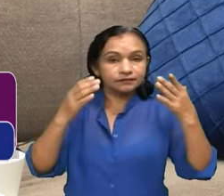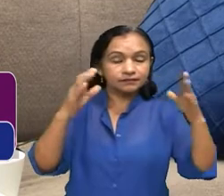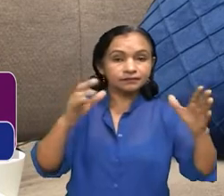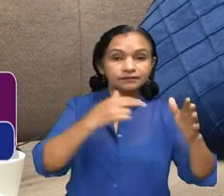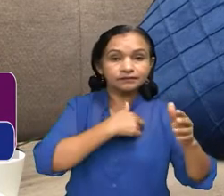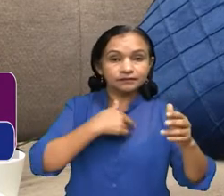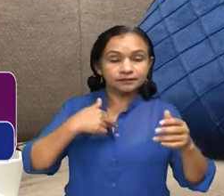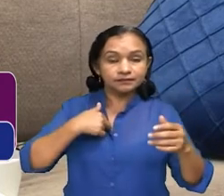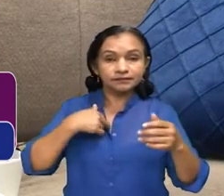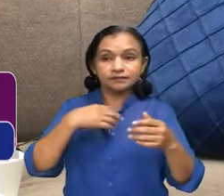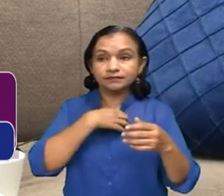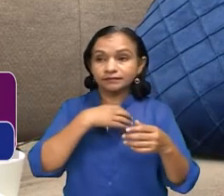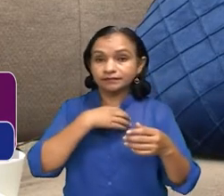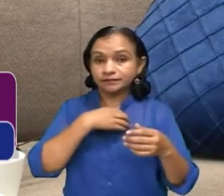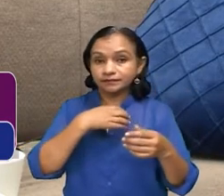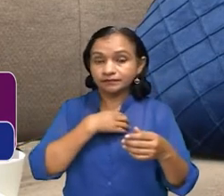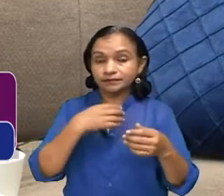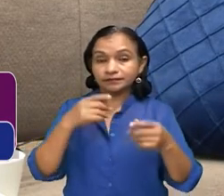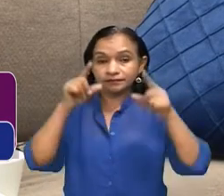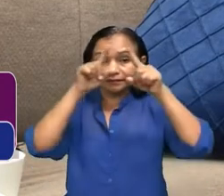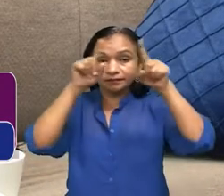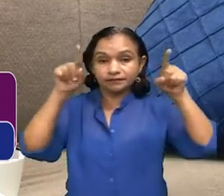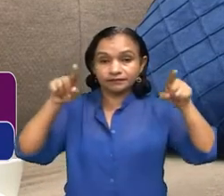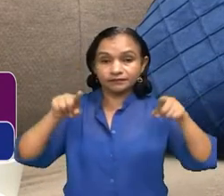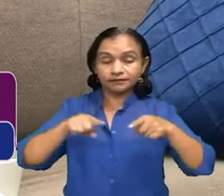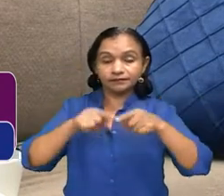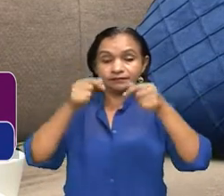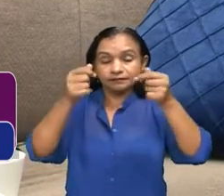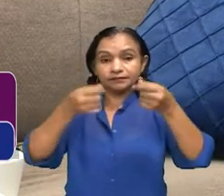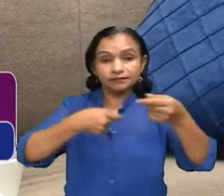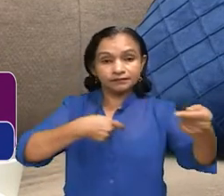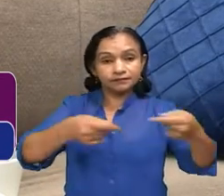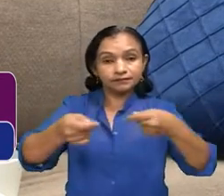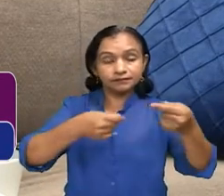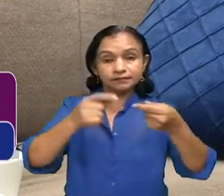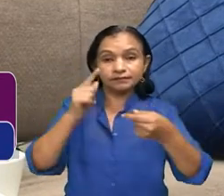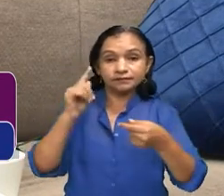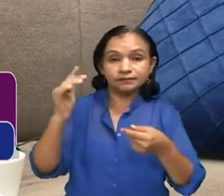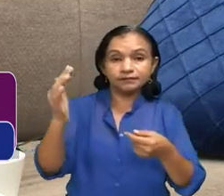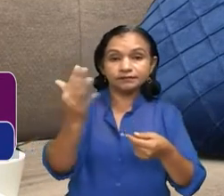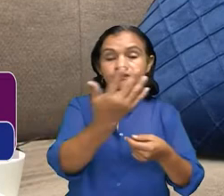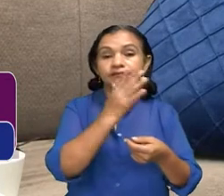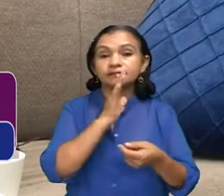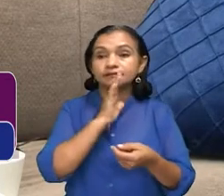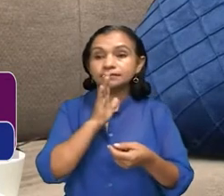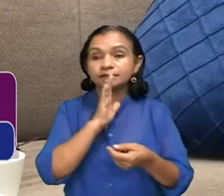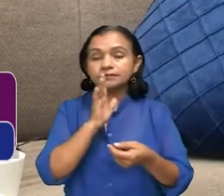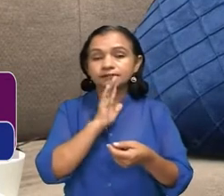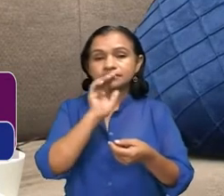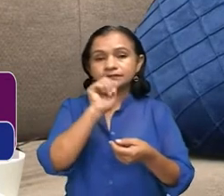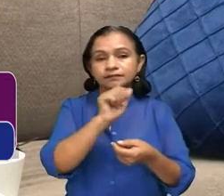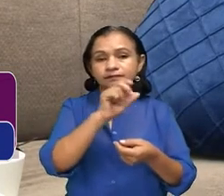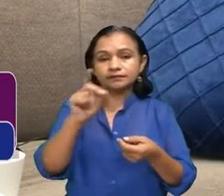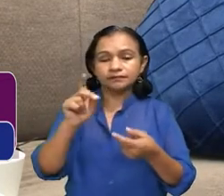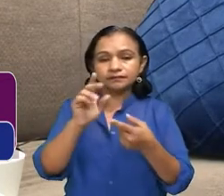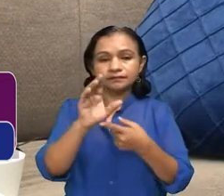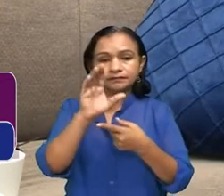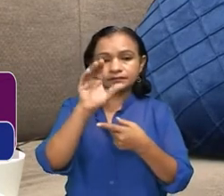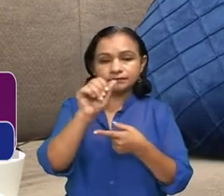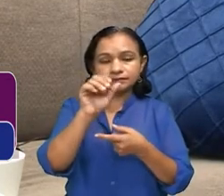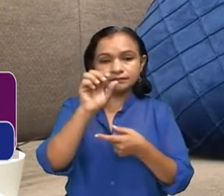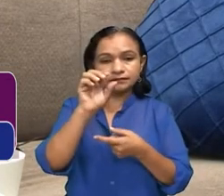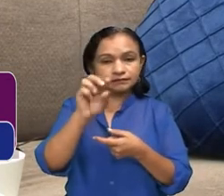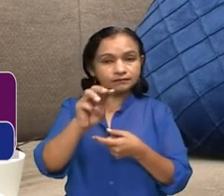ocupando para hacer su spot, por ejemplo, o su oferta. Todos hablaban ahí de una app que se llama Canva, que